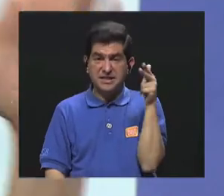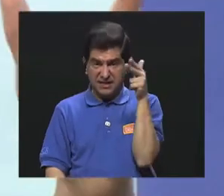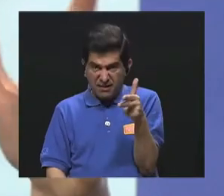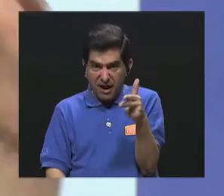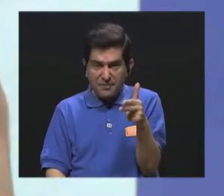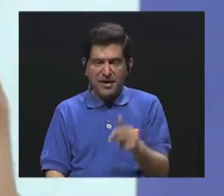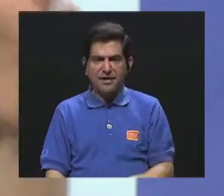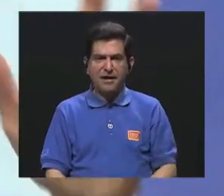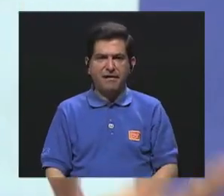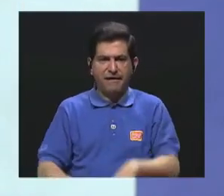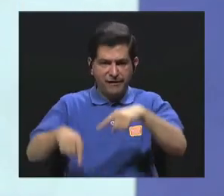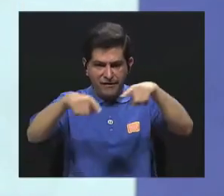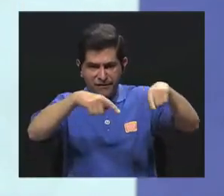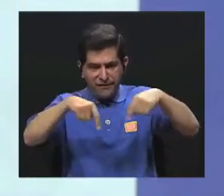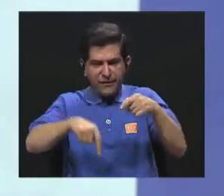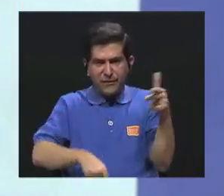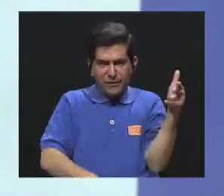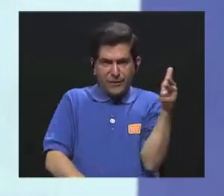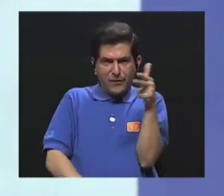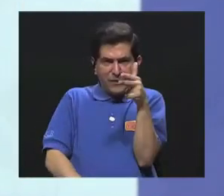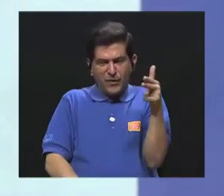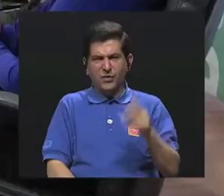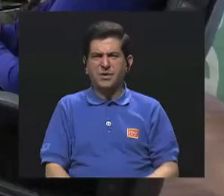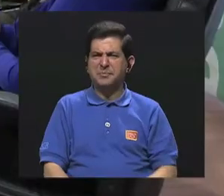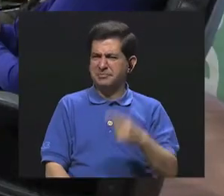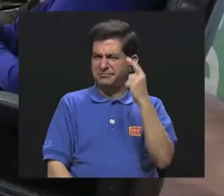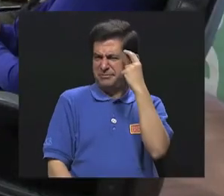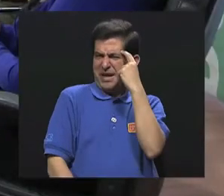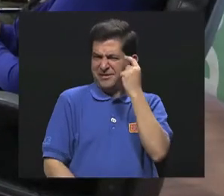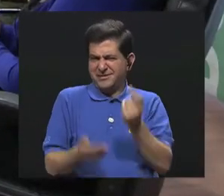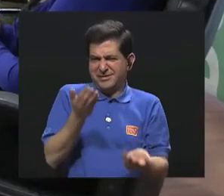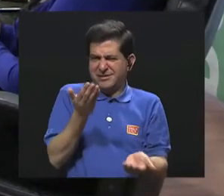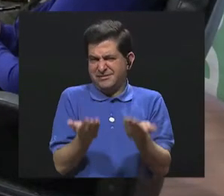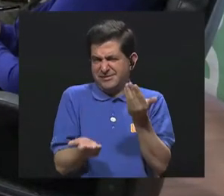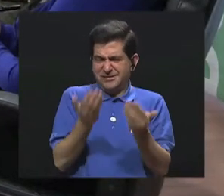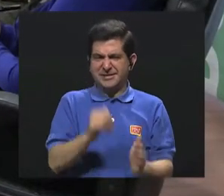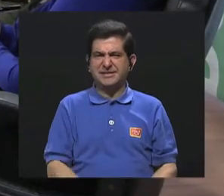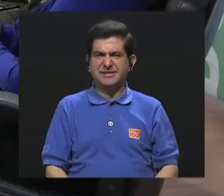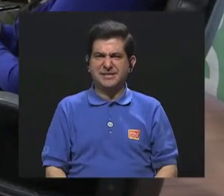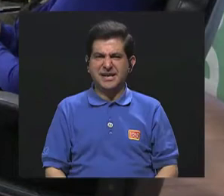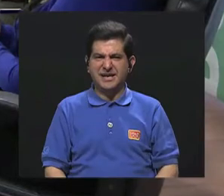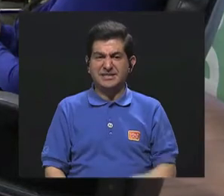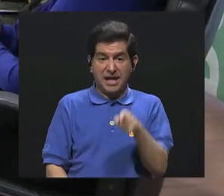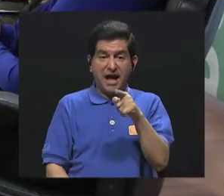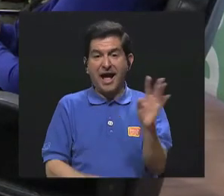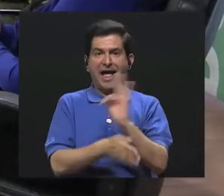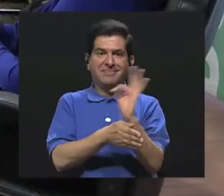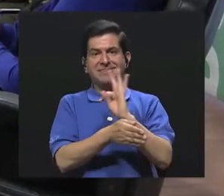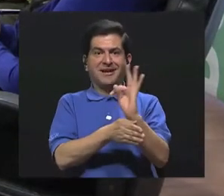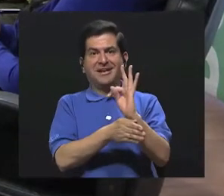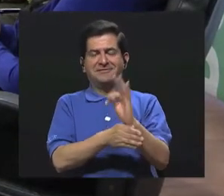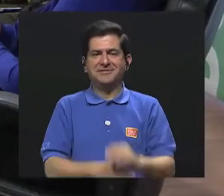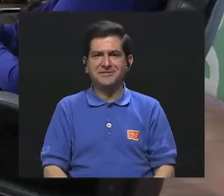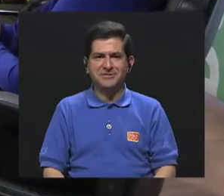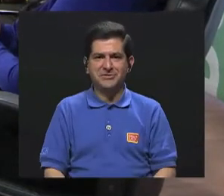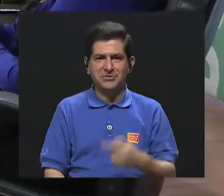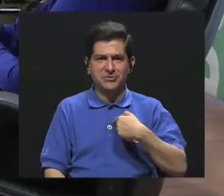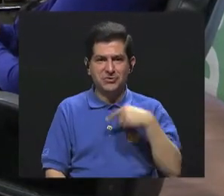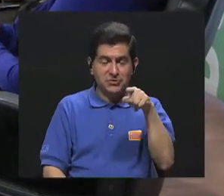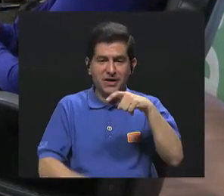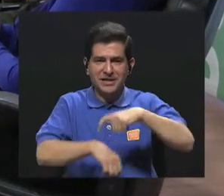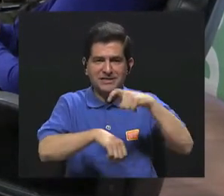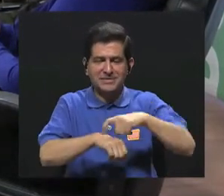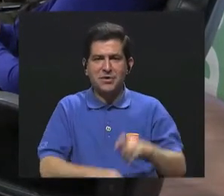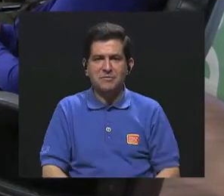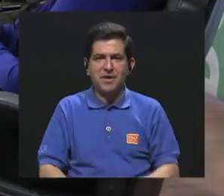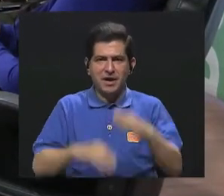o grabar, o, uh-huh, ¿verdad? Registran como una cuestión inevitablemente ya televisiva, no sé qué, de que yo voy a llegar y hacer una